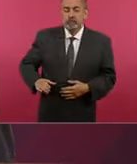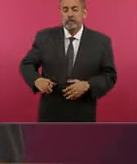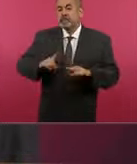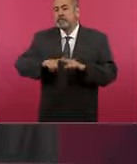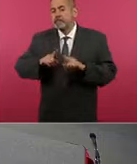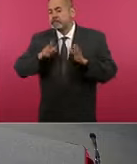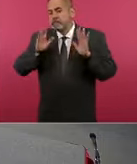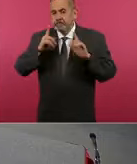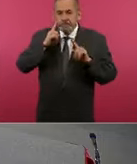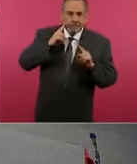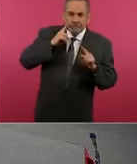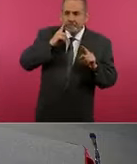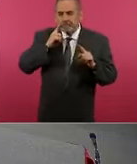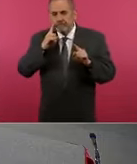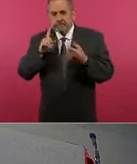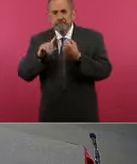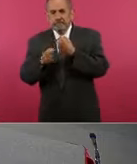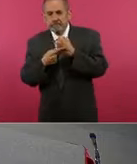no solo hay que ver